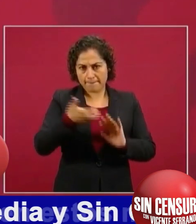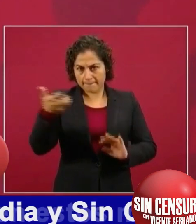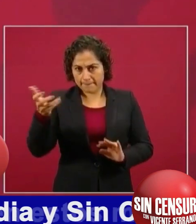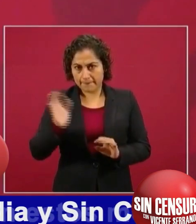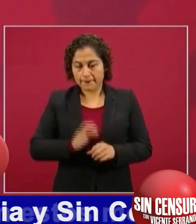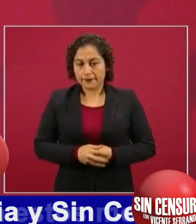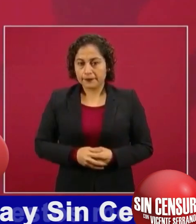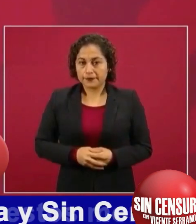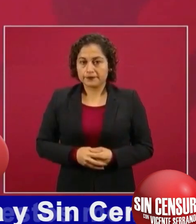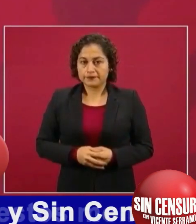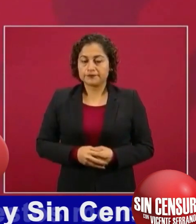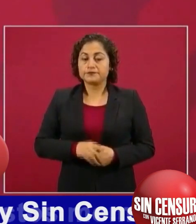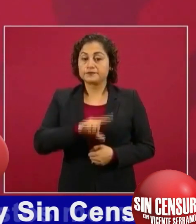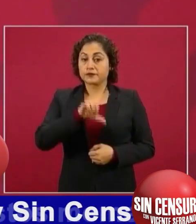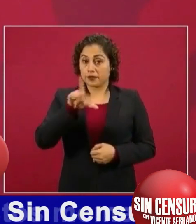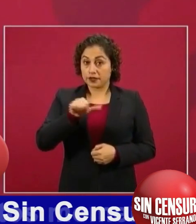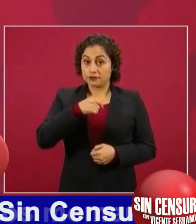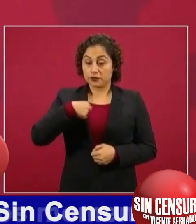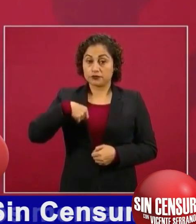tuvimos que optar.